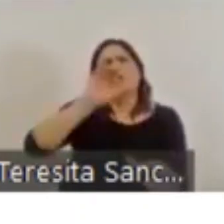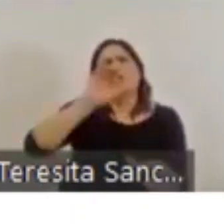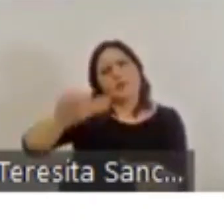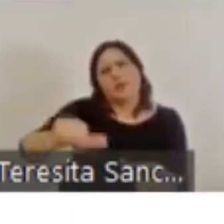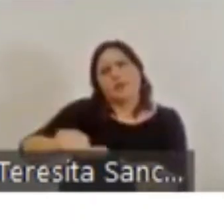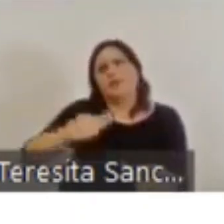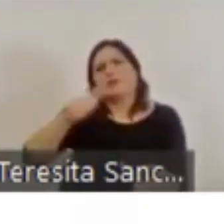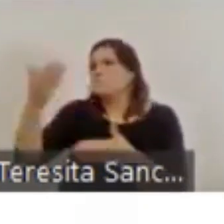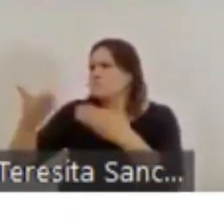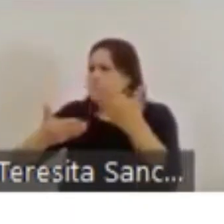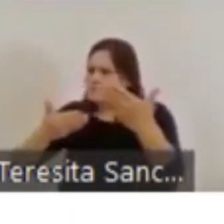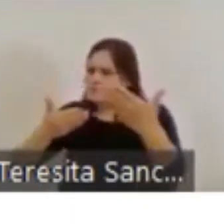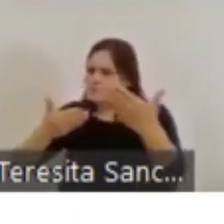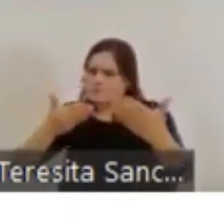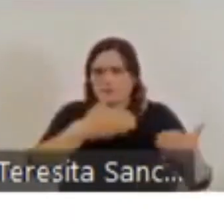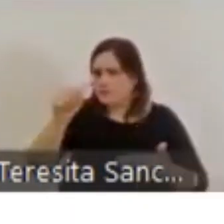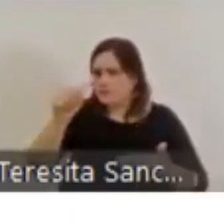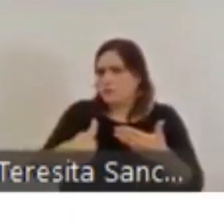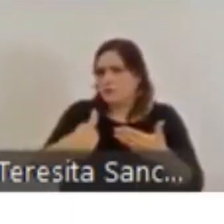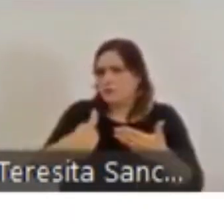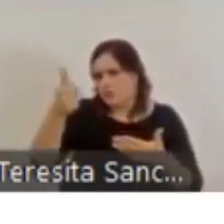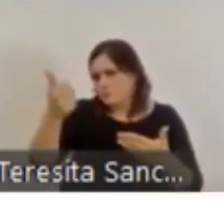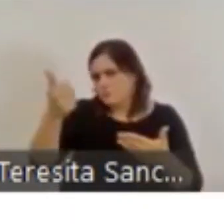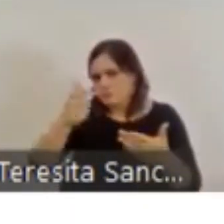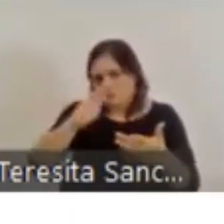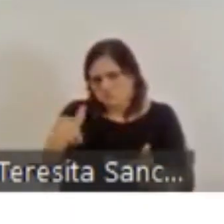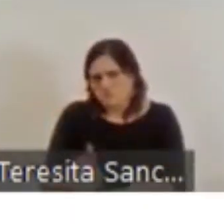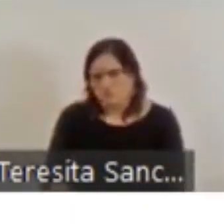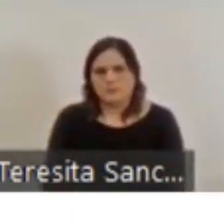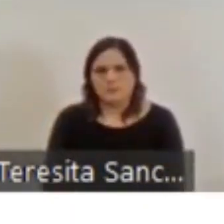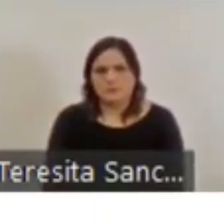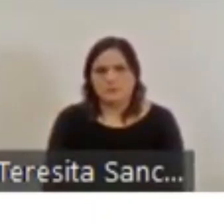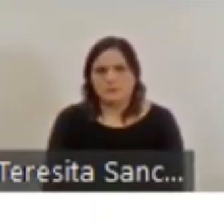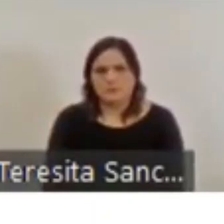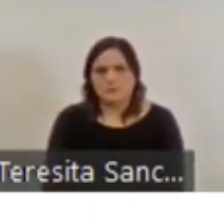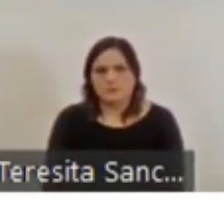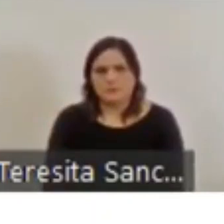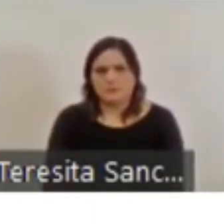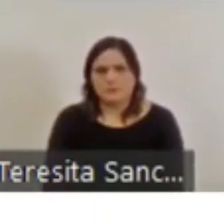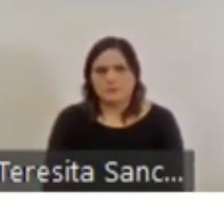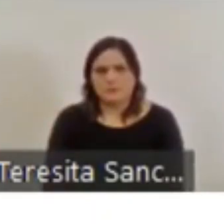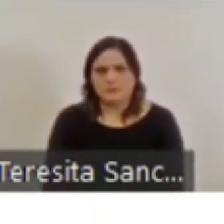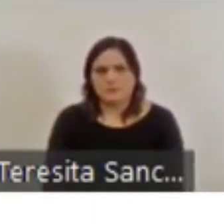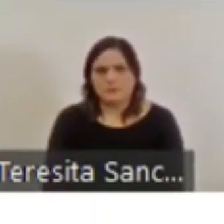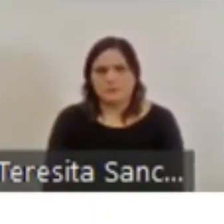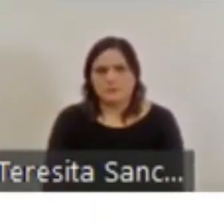incluso con ustedes. Aquí les voy a pasar un pequeño video